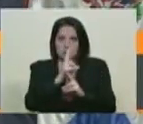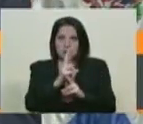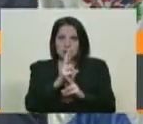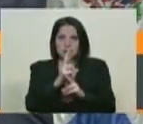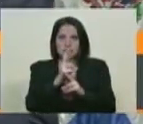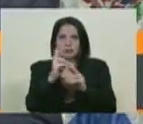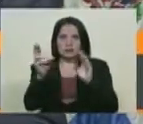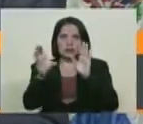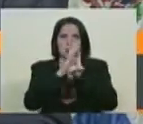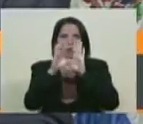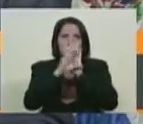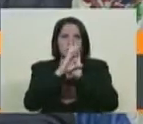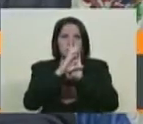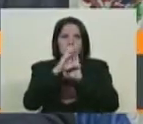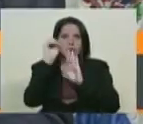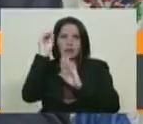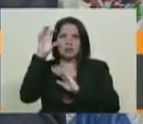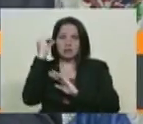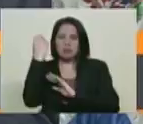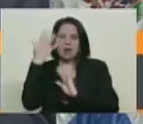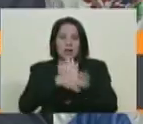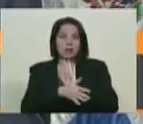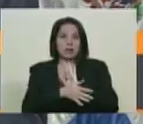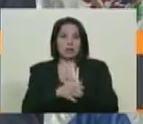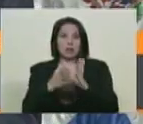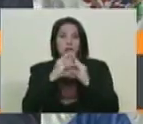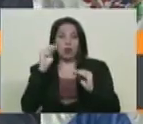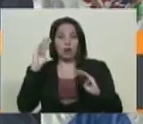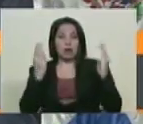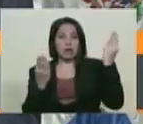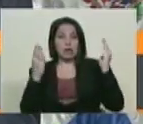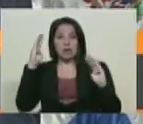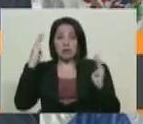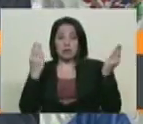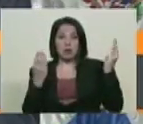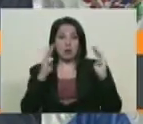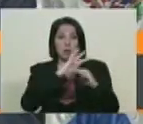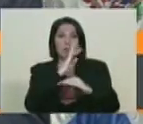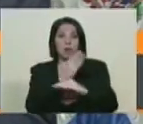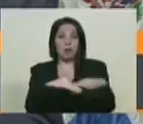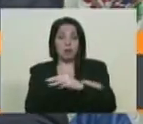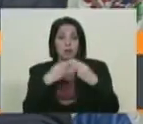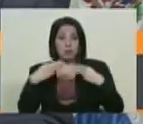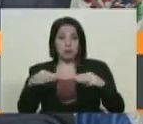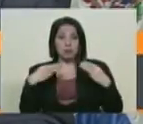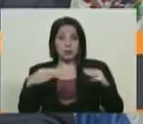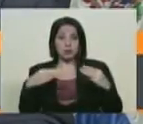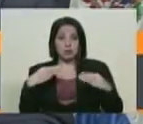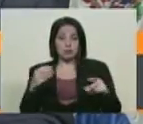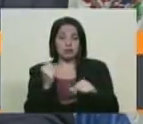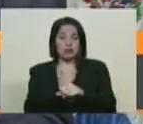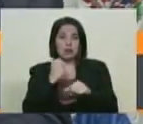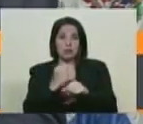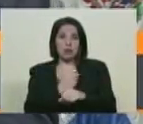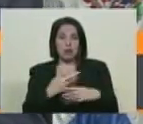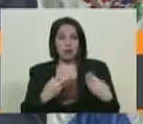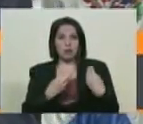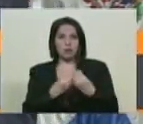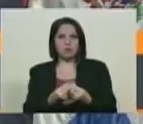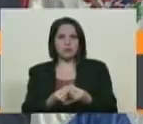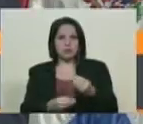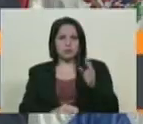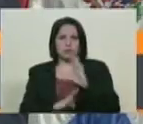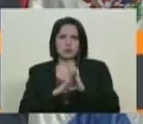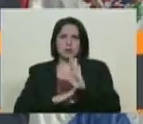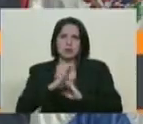Nacional Constituyente, al equilibrio entre los poderes públicos, al trabajo necesario para el desarrollo de la